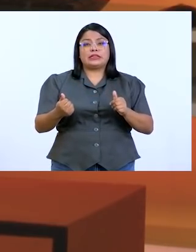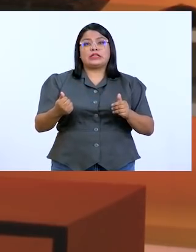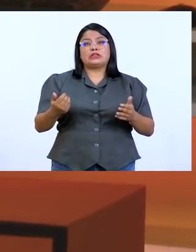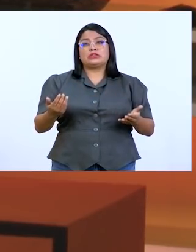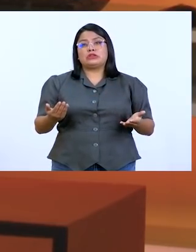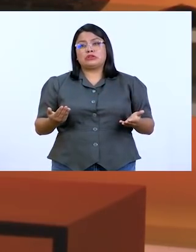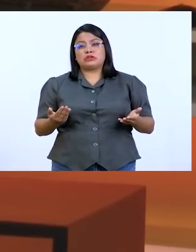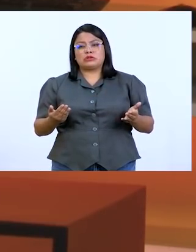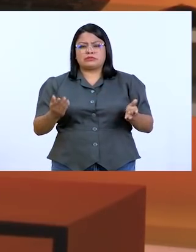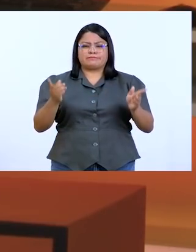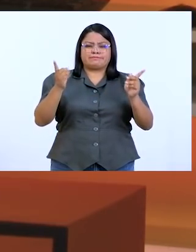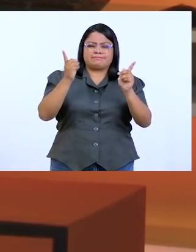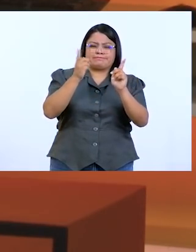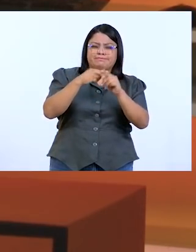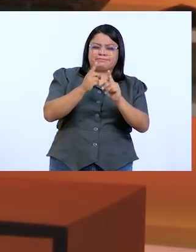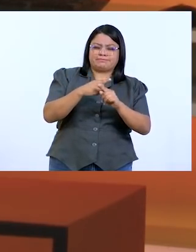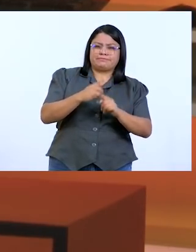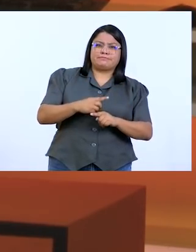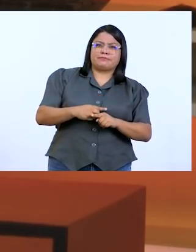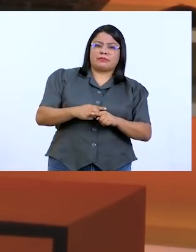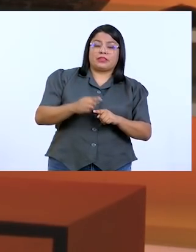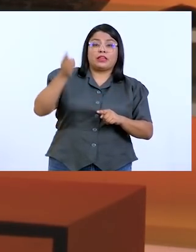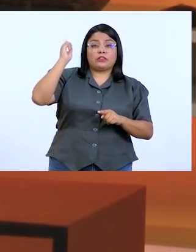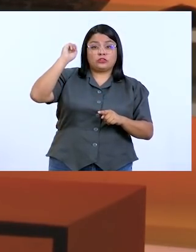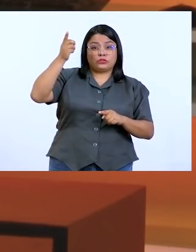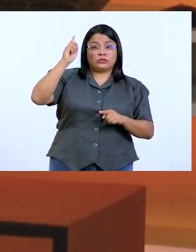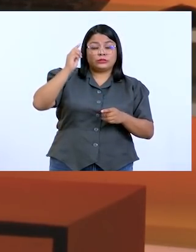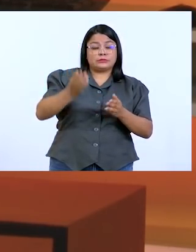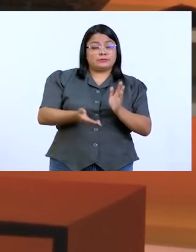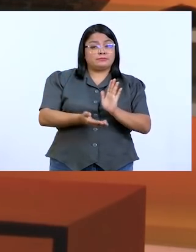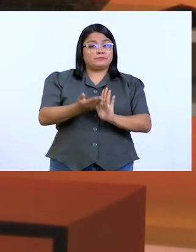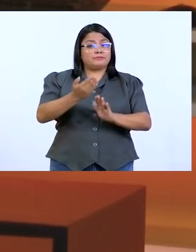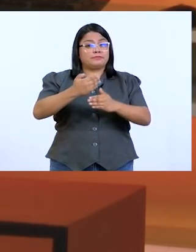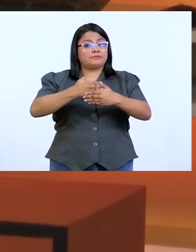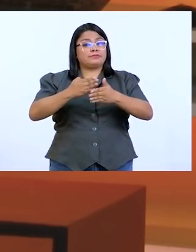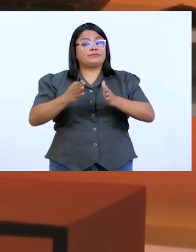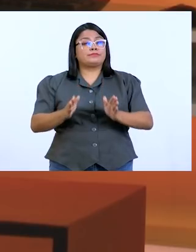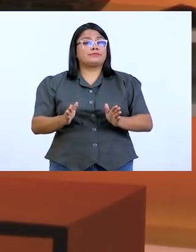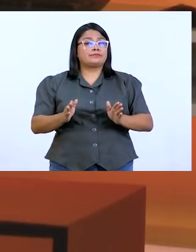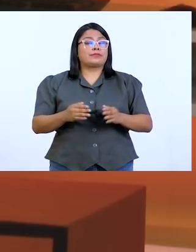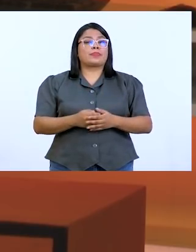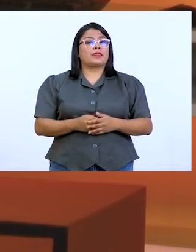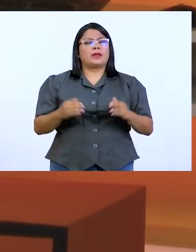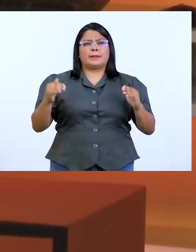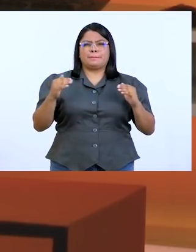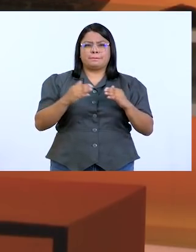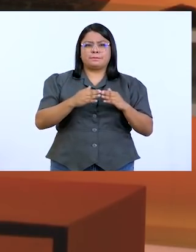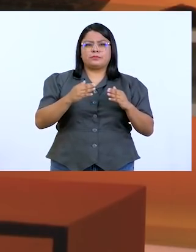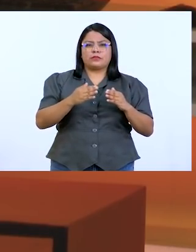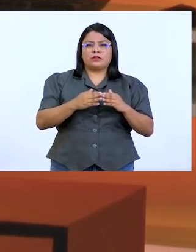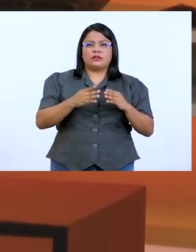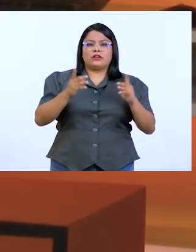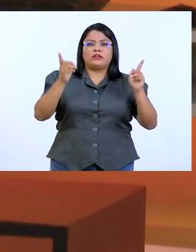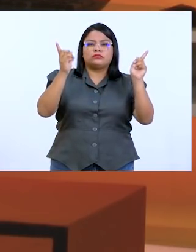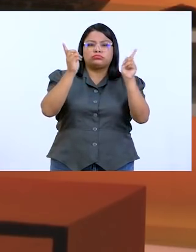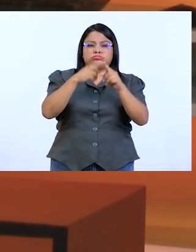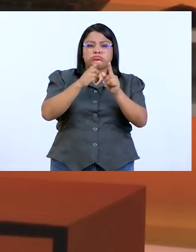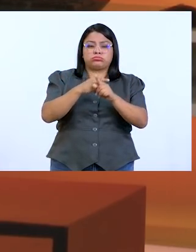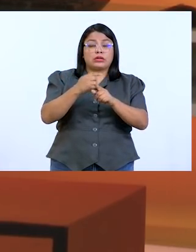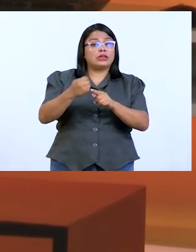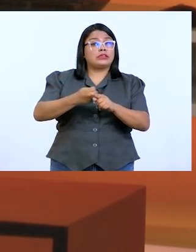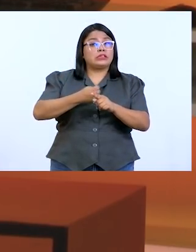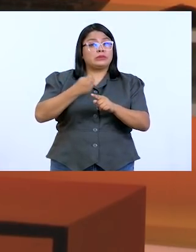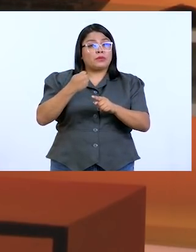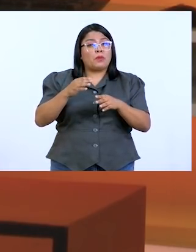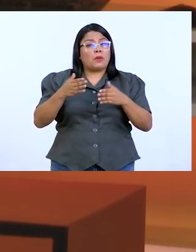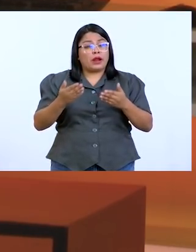a ciertos matices o adecuaciones que el docente pueda desarrollar en el aula. Además, la adecuación es